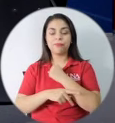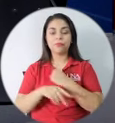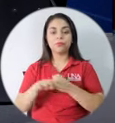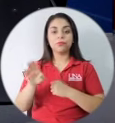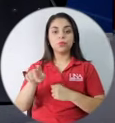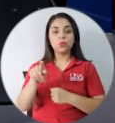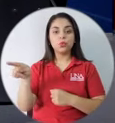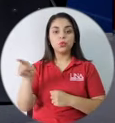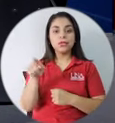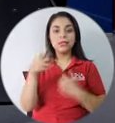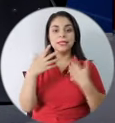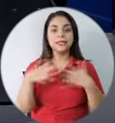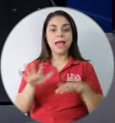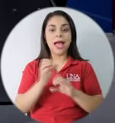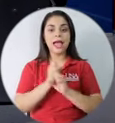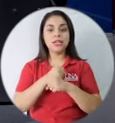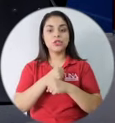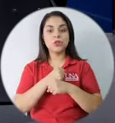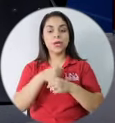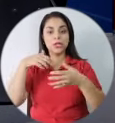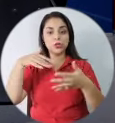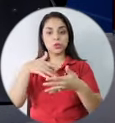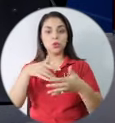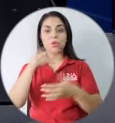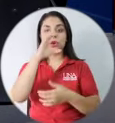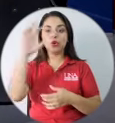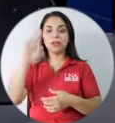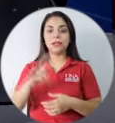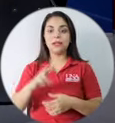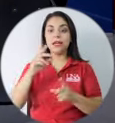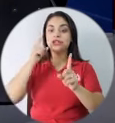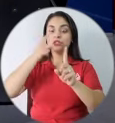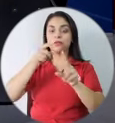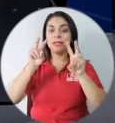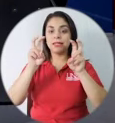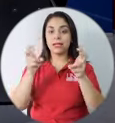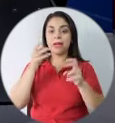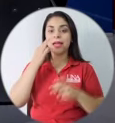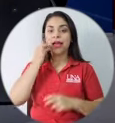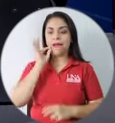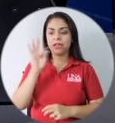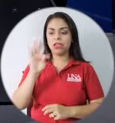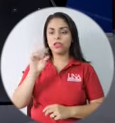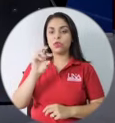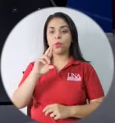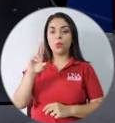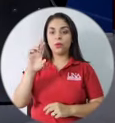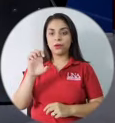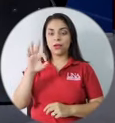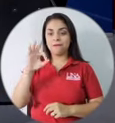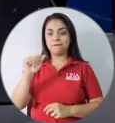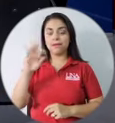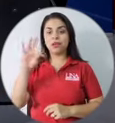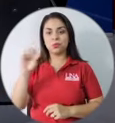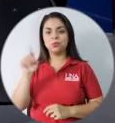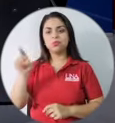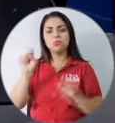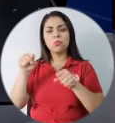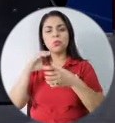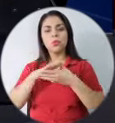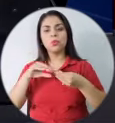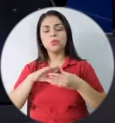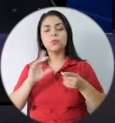Ustedes vienen desarrollando este estudio en Costa Rica sobre este tema del café torrefacto. Tal vez si nos cuenta un poco cuáles han sido las actividades que han realizado y